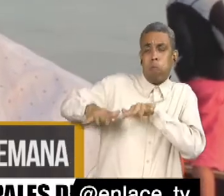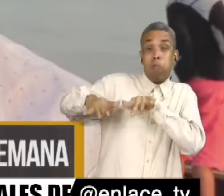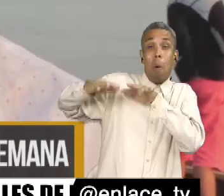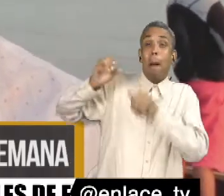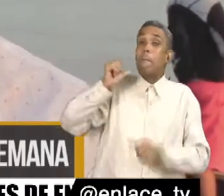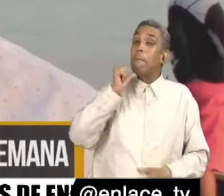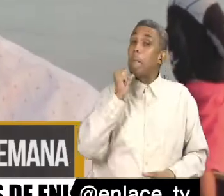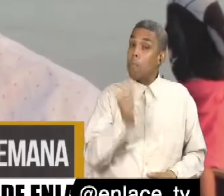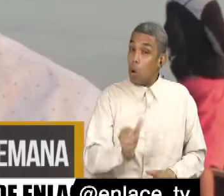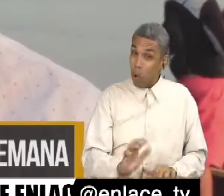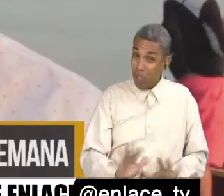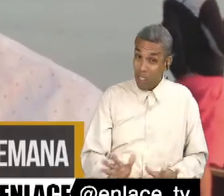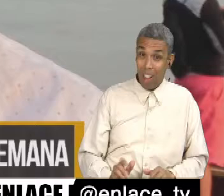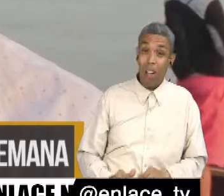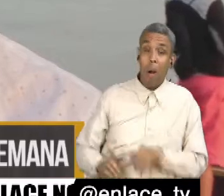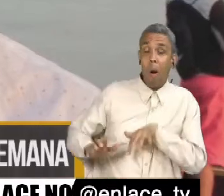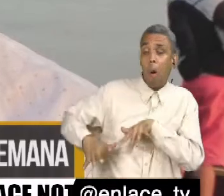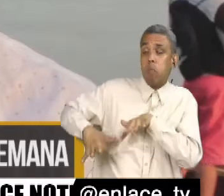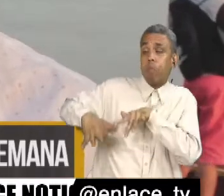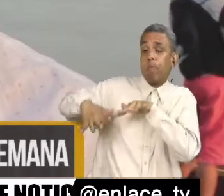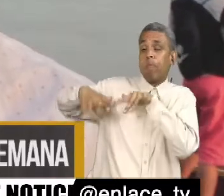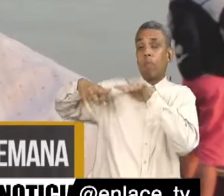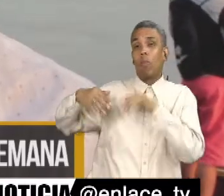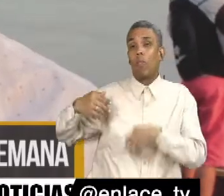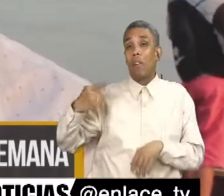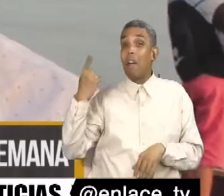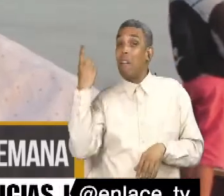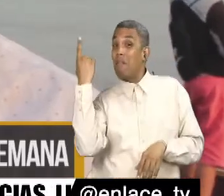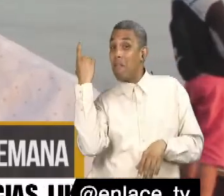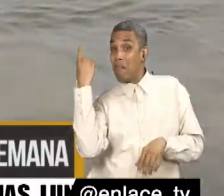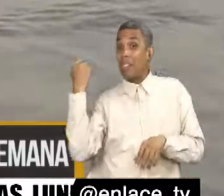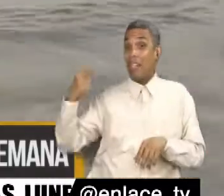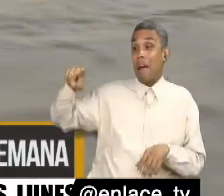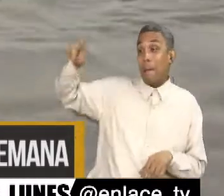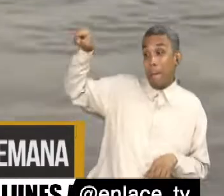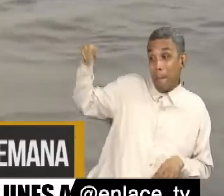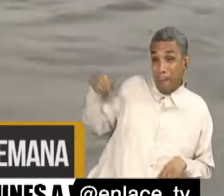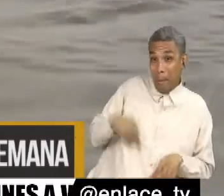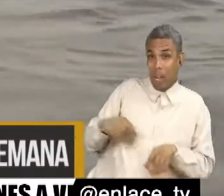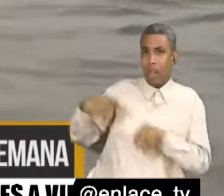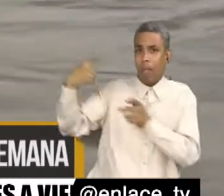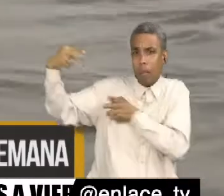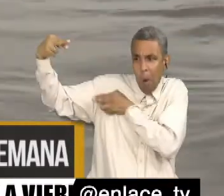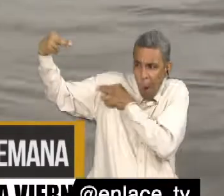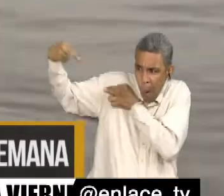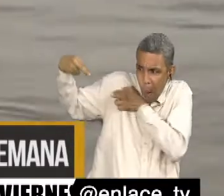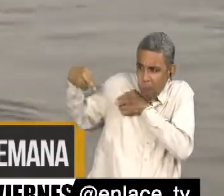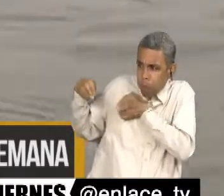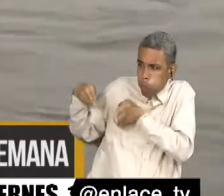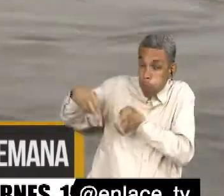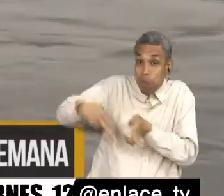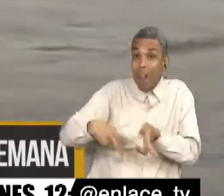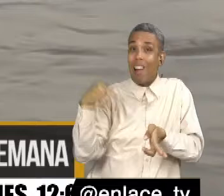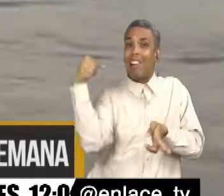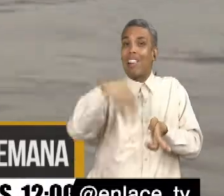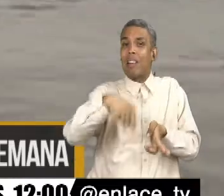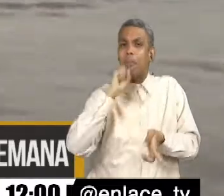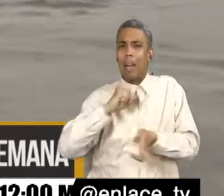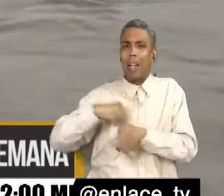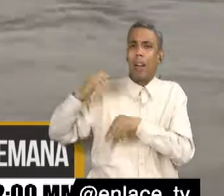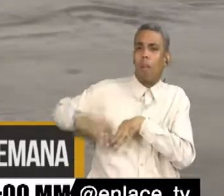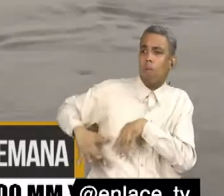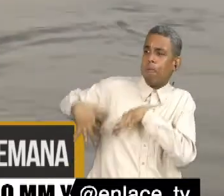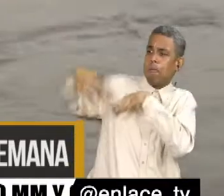Puerto Salgar y se está ingresando el agua. Es una creciente que viene de 50 centímetros más, que aproximadamente estará en día y medio acá en Barranca